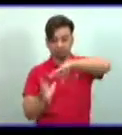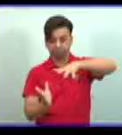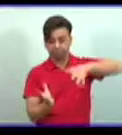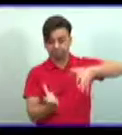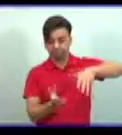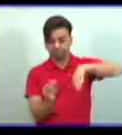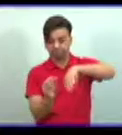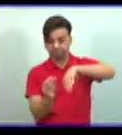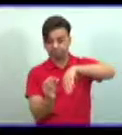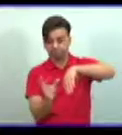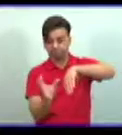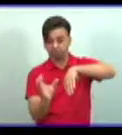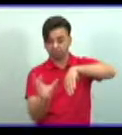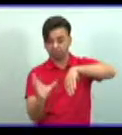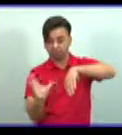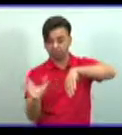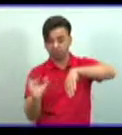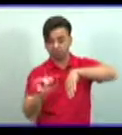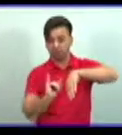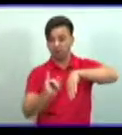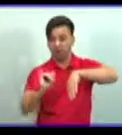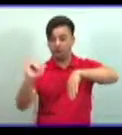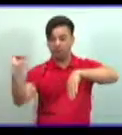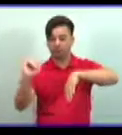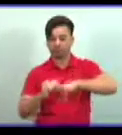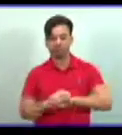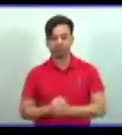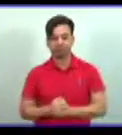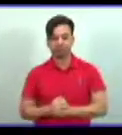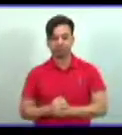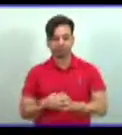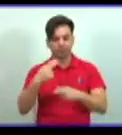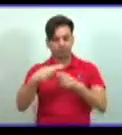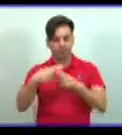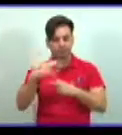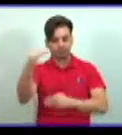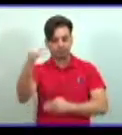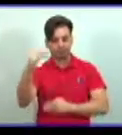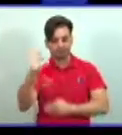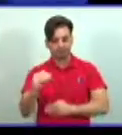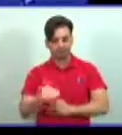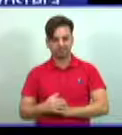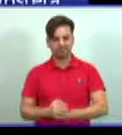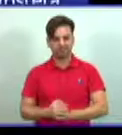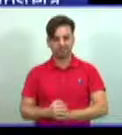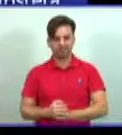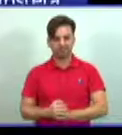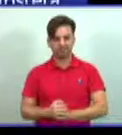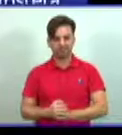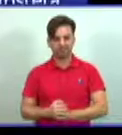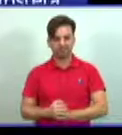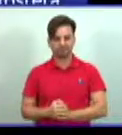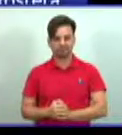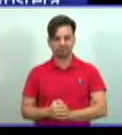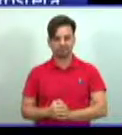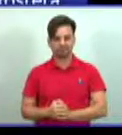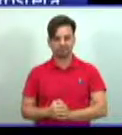diferentes: la troposfera, la estratosfera, la mesosfera, la termosfera y la